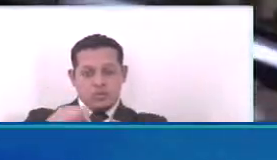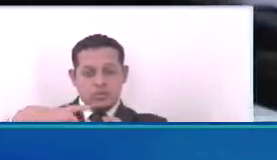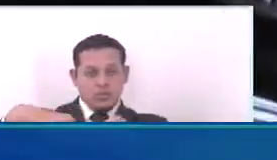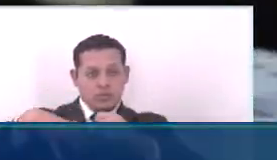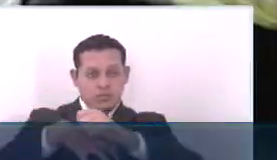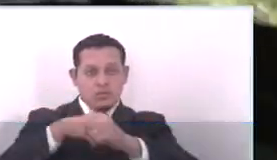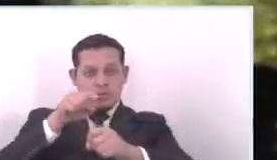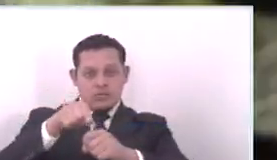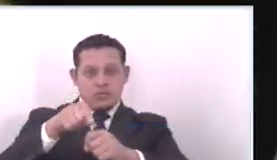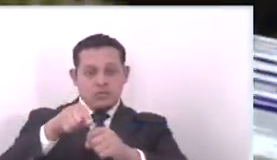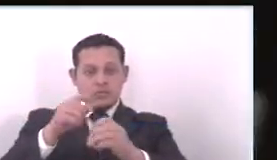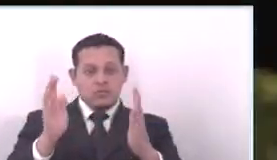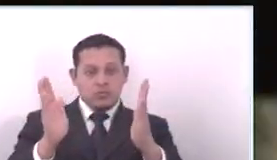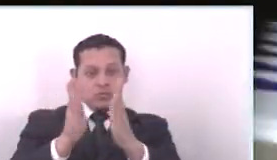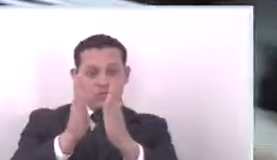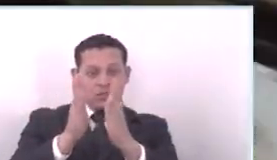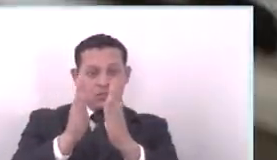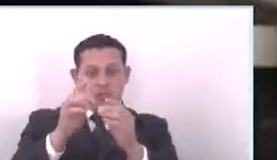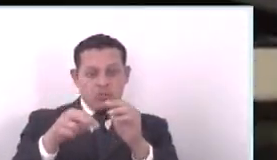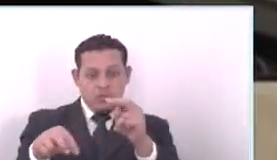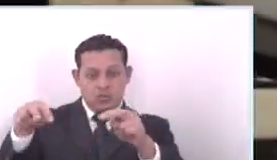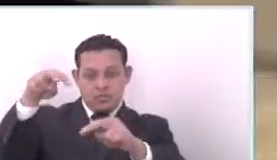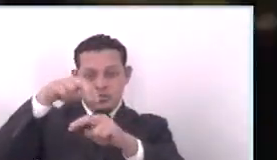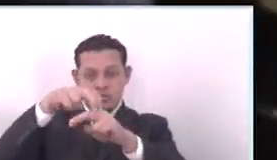para el noticiero Raquel Herrera